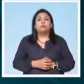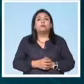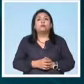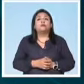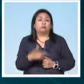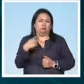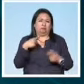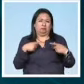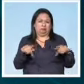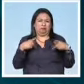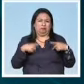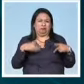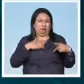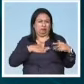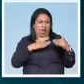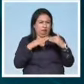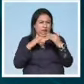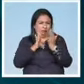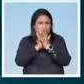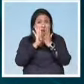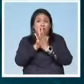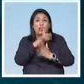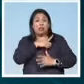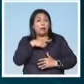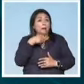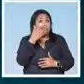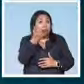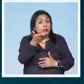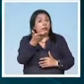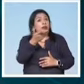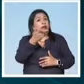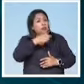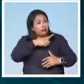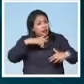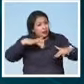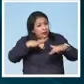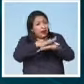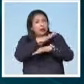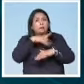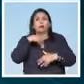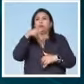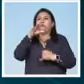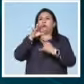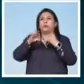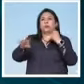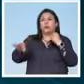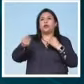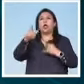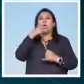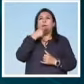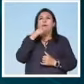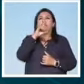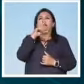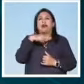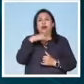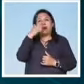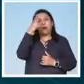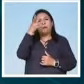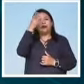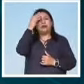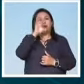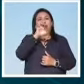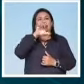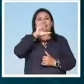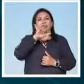Los demócratas deben pedir a voces su renovación. Para terminar, Cadenas recordó la lección que dio el